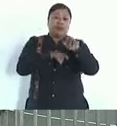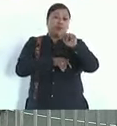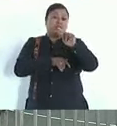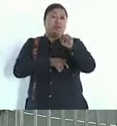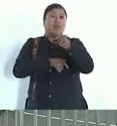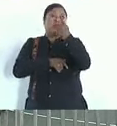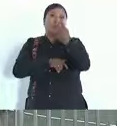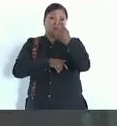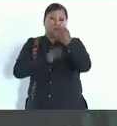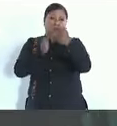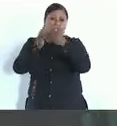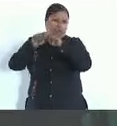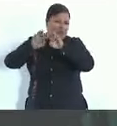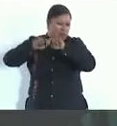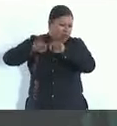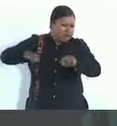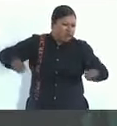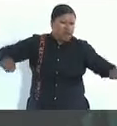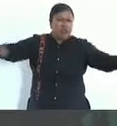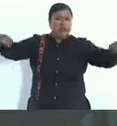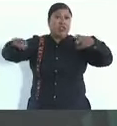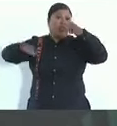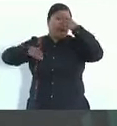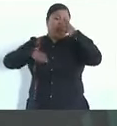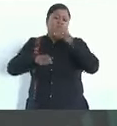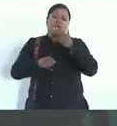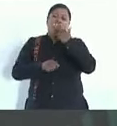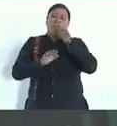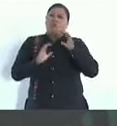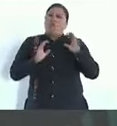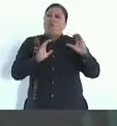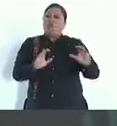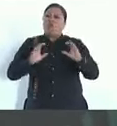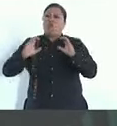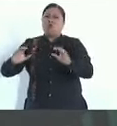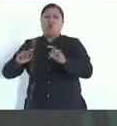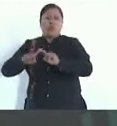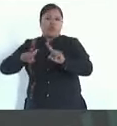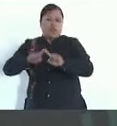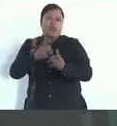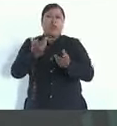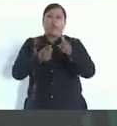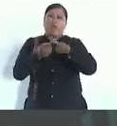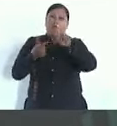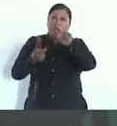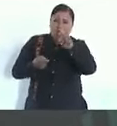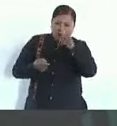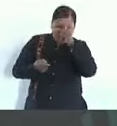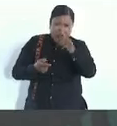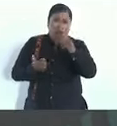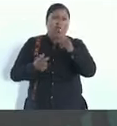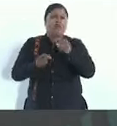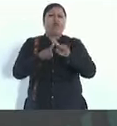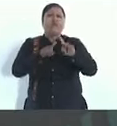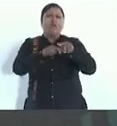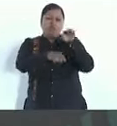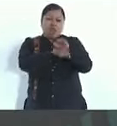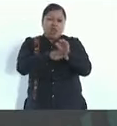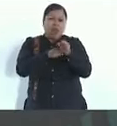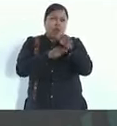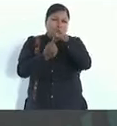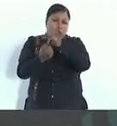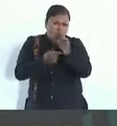17.971 hectáreas que garantizan la conservación de los reservorios de agua para el bienestar a las comunidades,